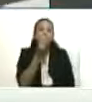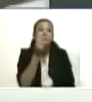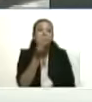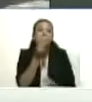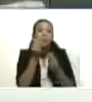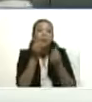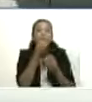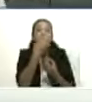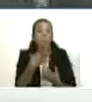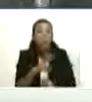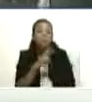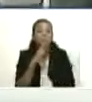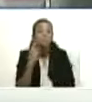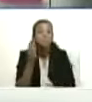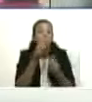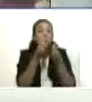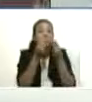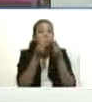Está bueno, está bueno.